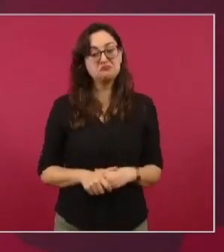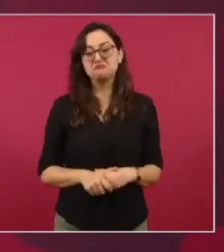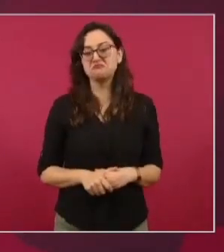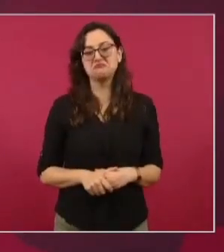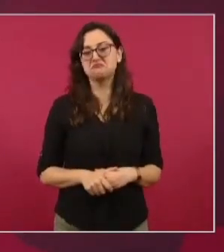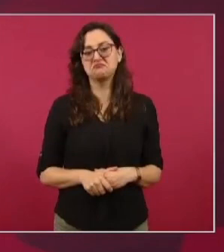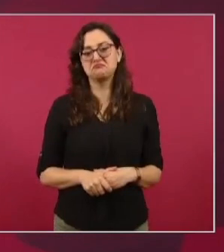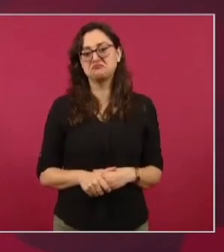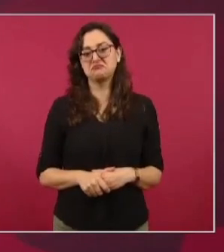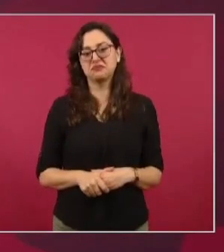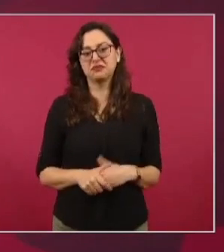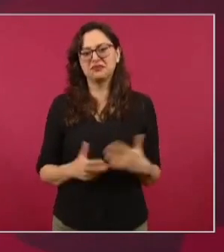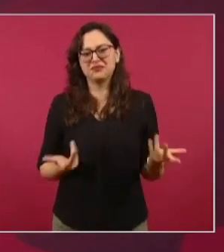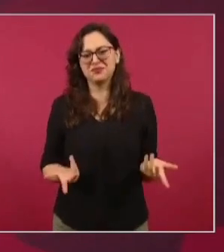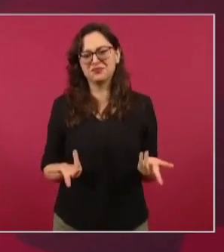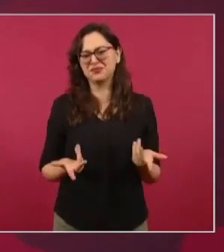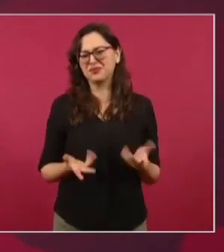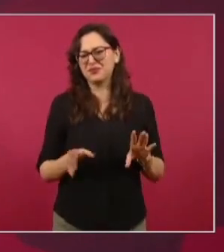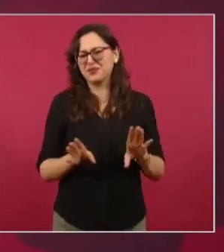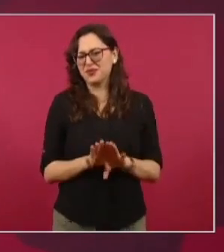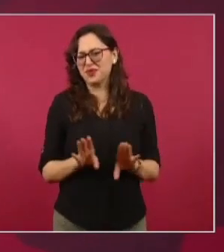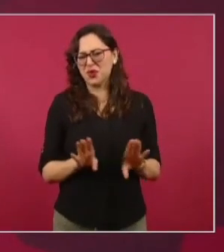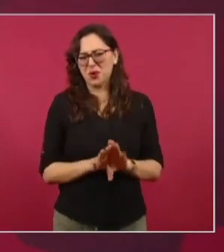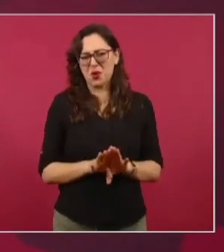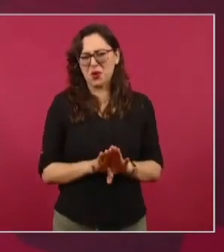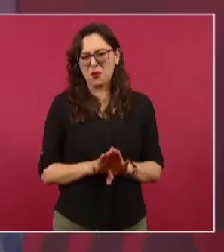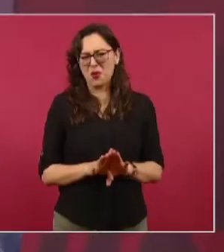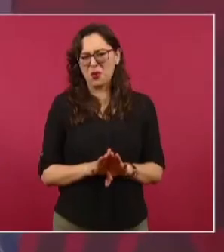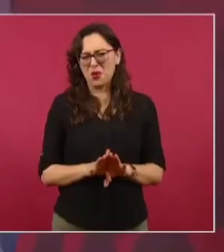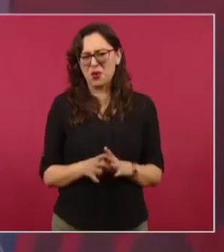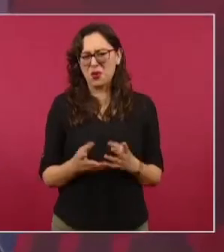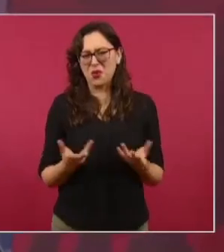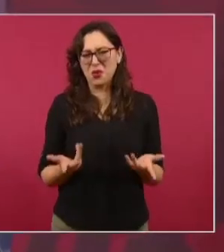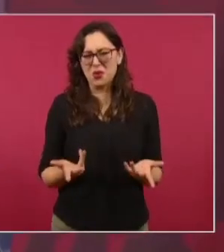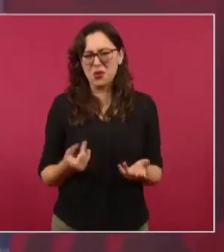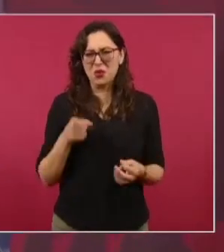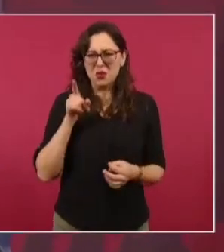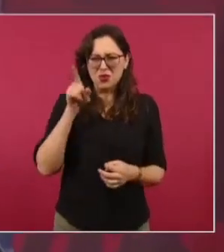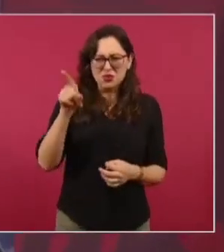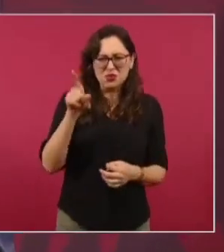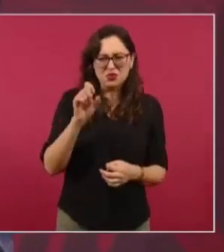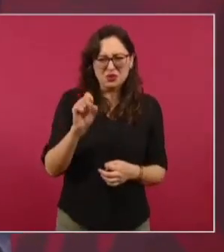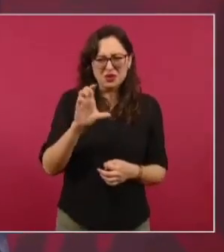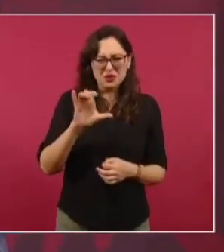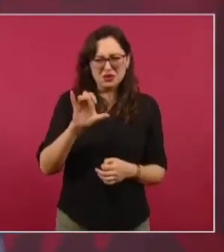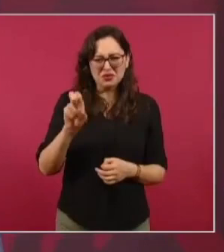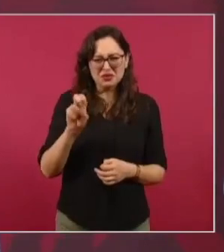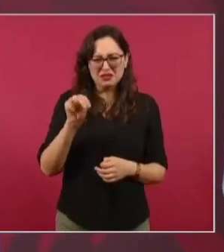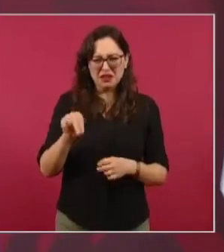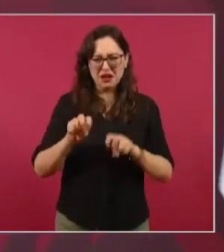ganar hasta 500 600 mil pesos mensuales los ministros de la corte